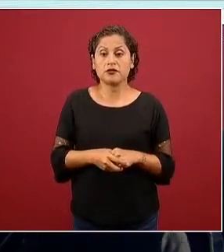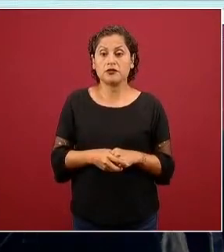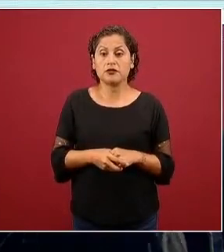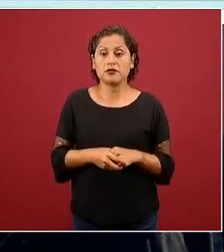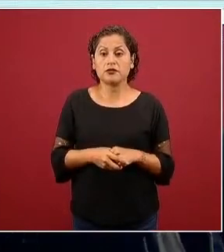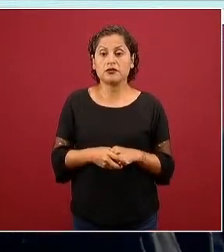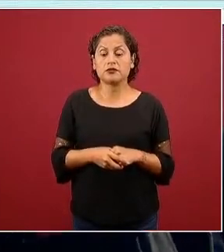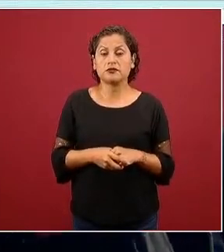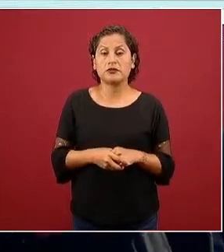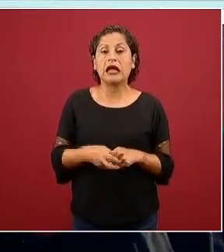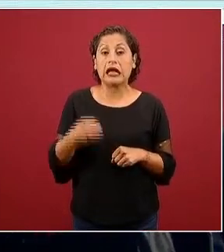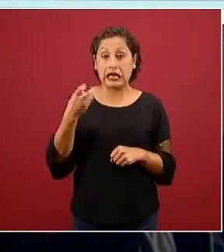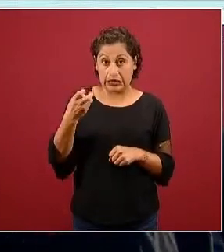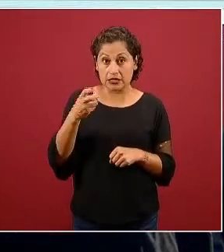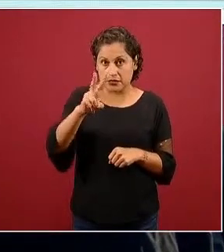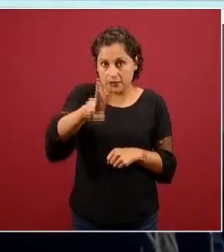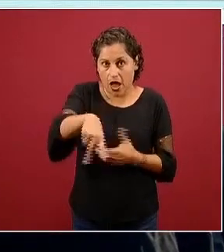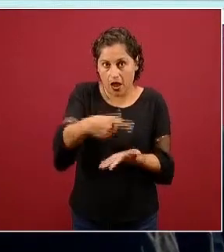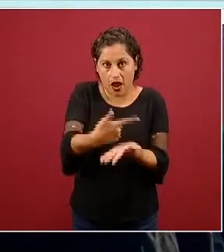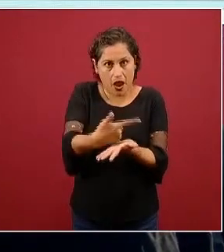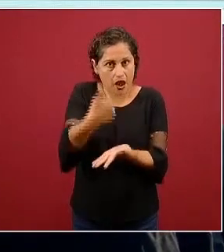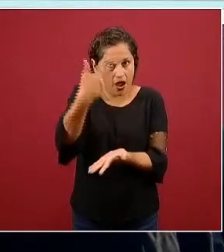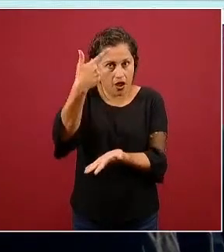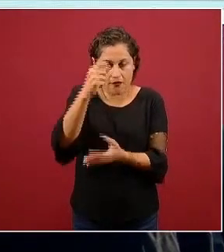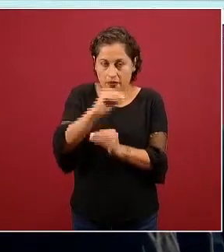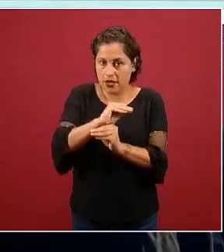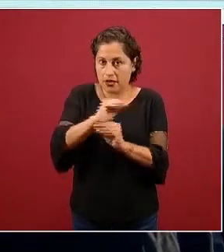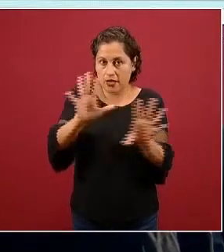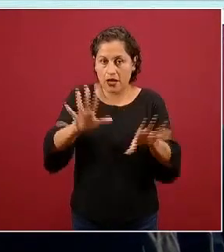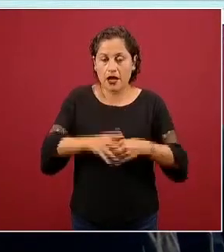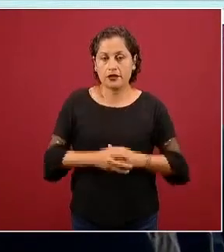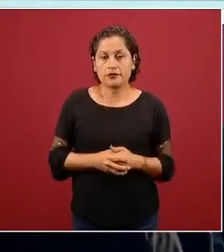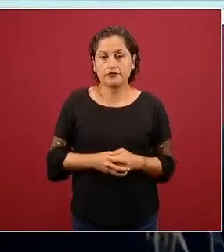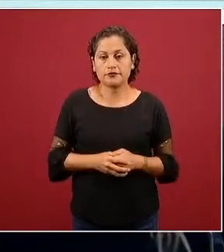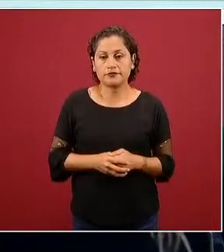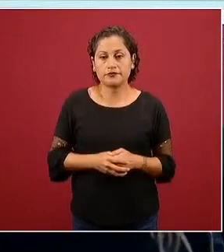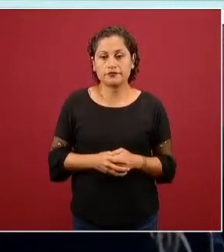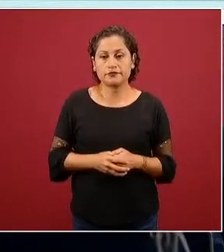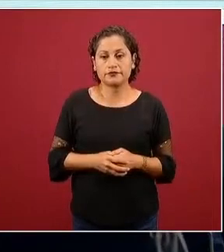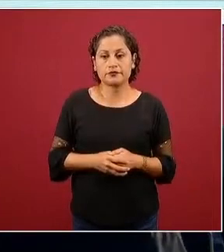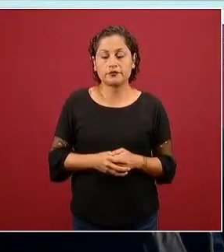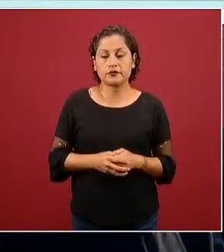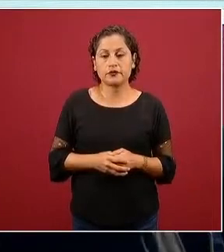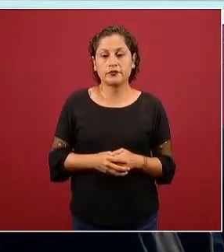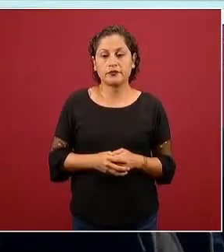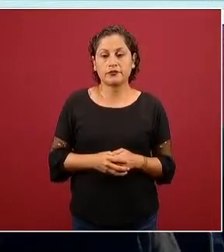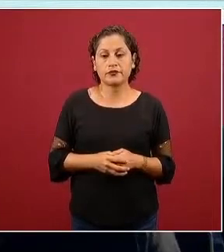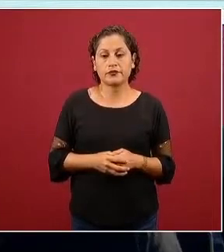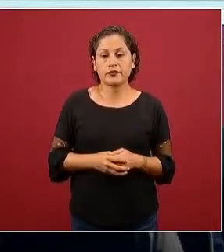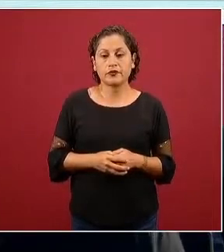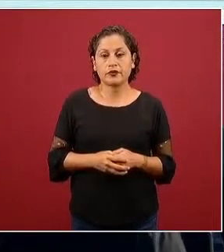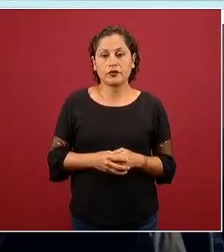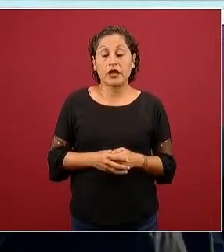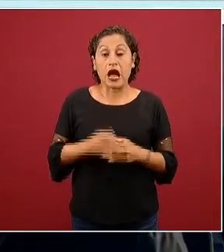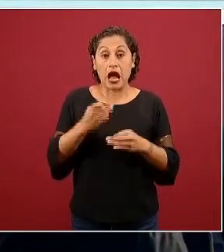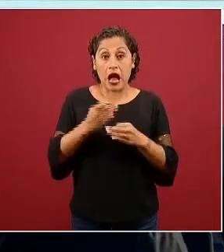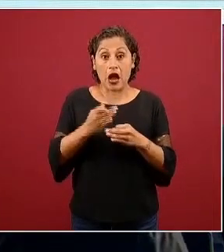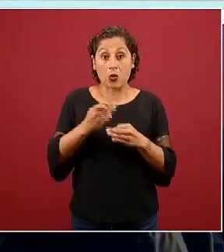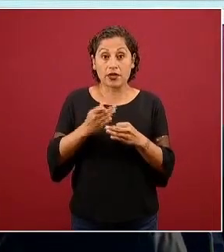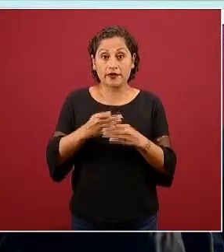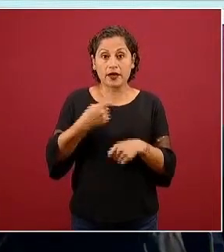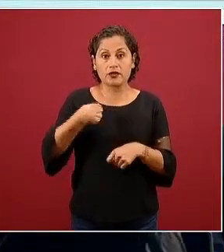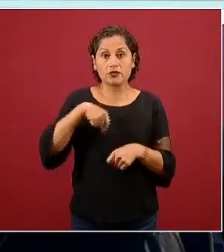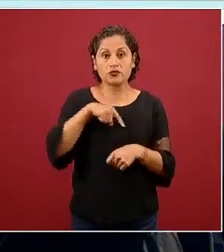son palabras mayores, y en estos casos, por supuesto, que no debemos de perder